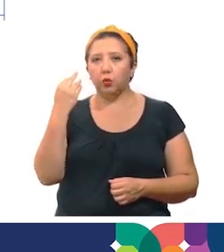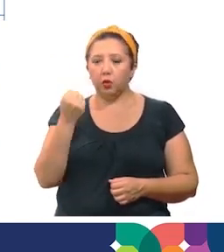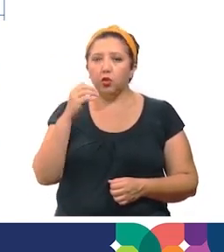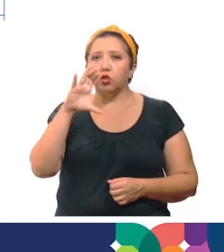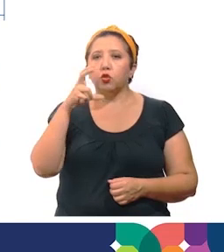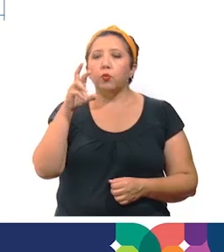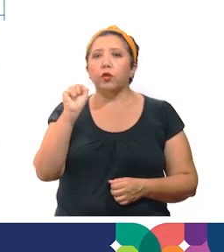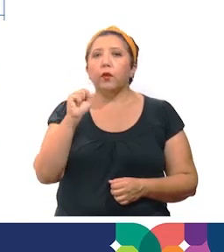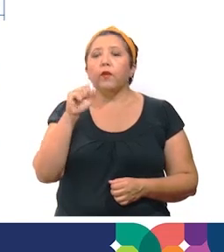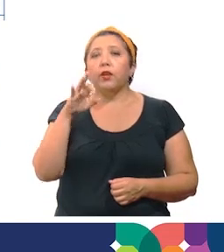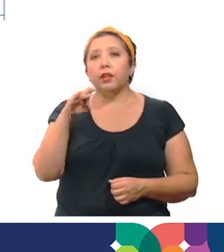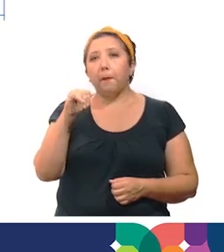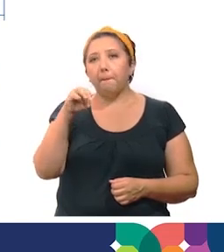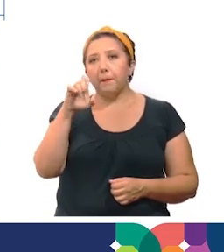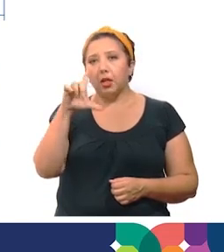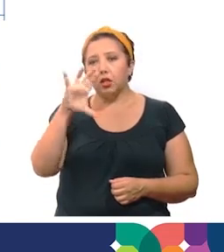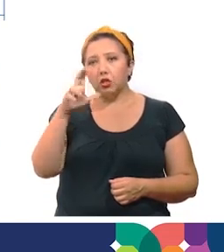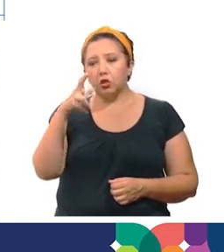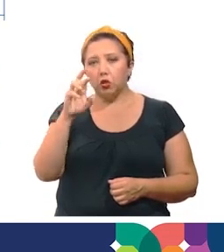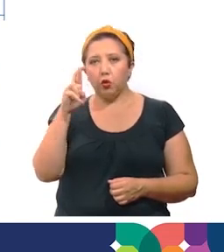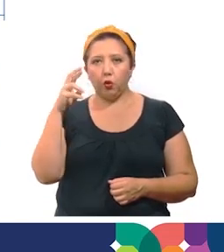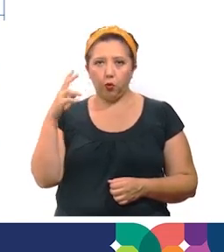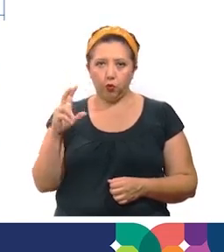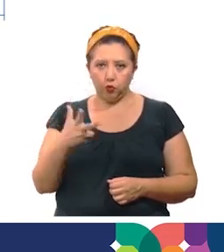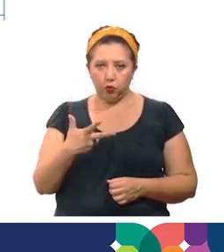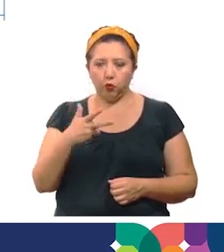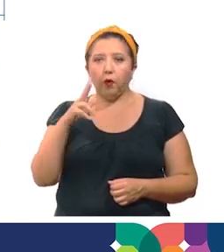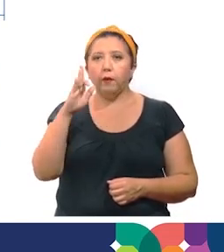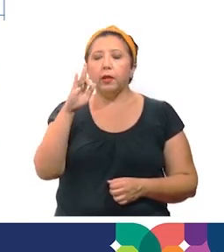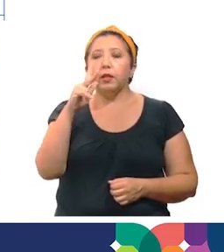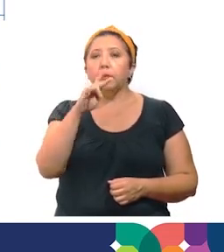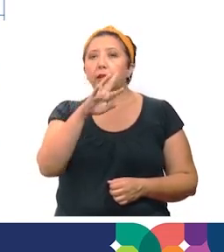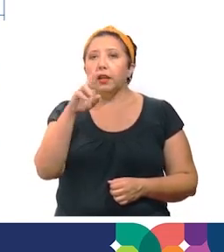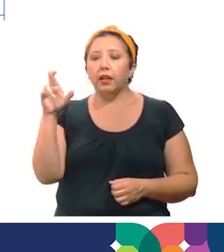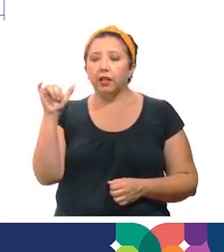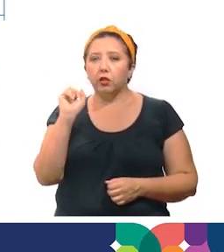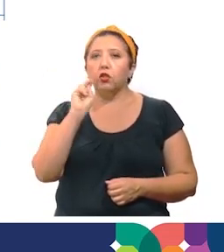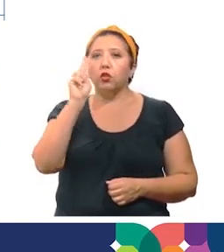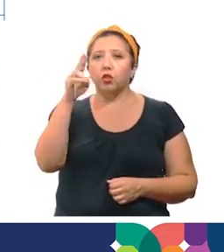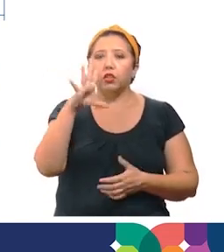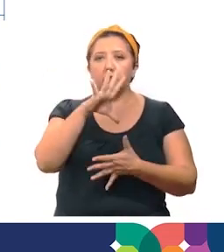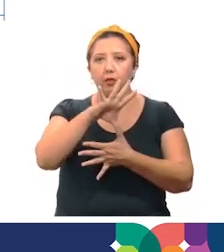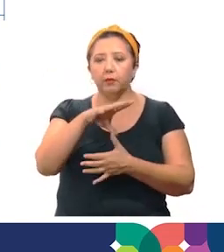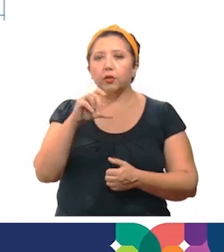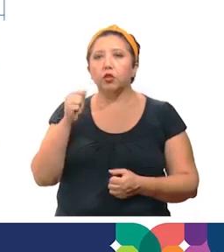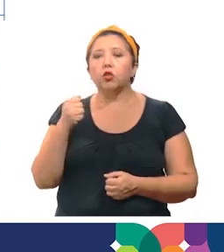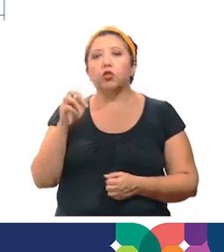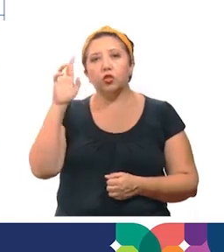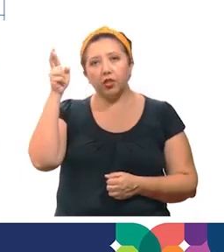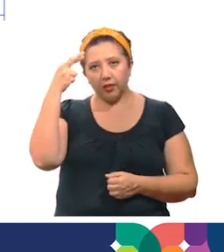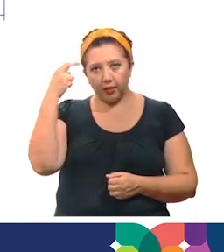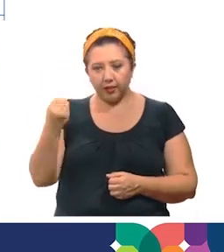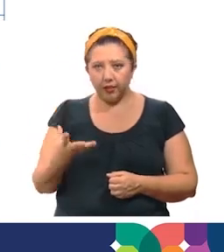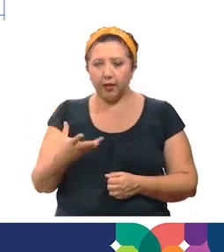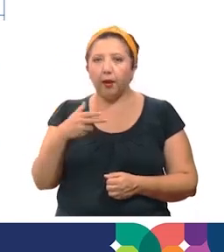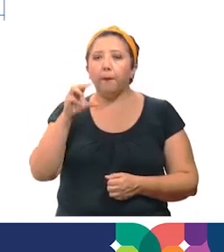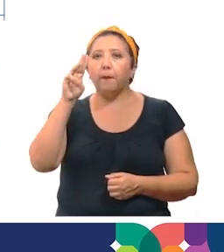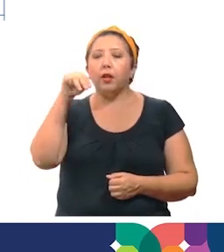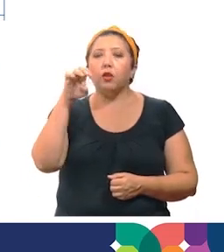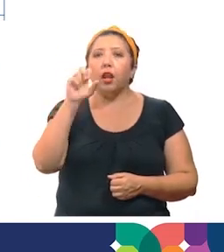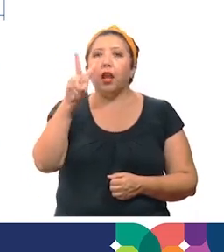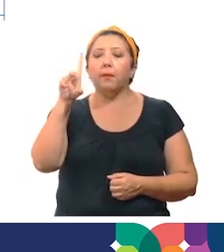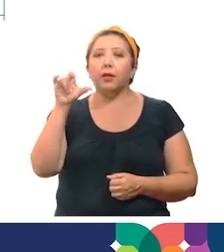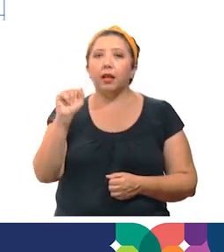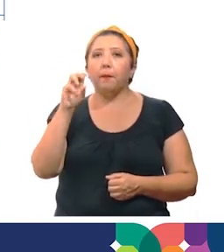Chuburná Hidalgo, Francisco y Madero y Melchor Ocampo 8, y Felipe Carrillo Puerto Norte, Las Américas, Los Reyes, Manuel Ávila